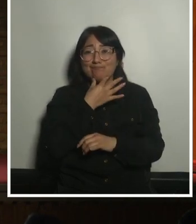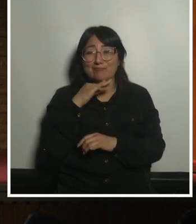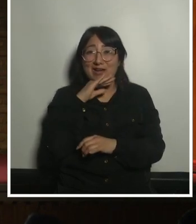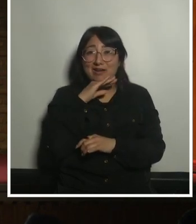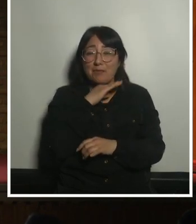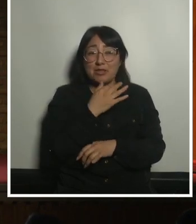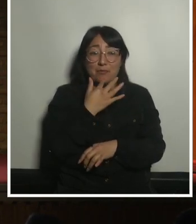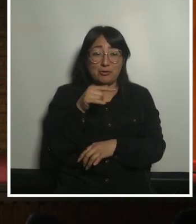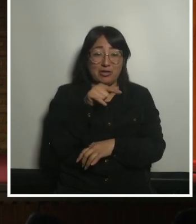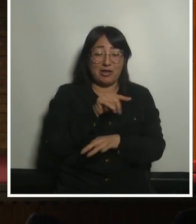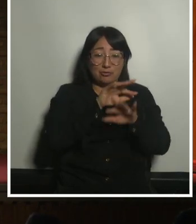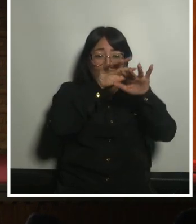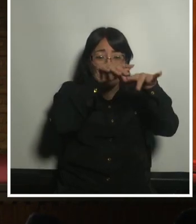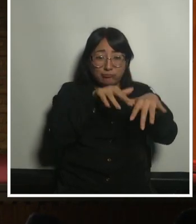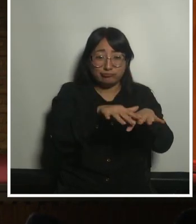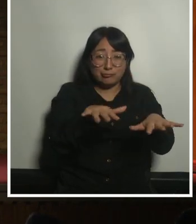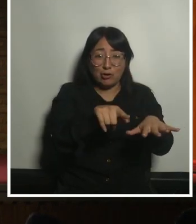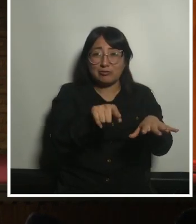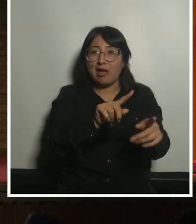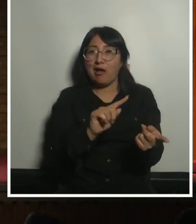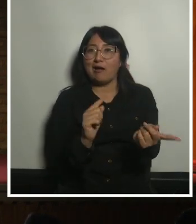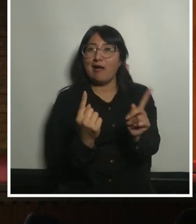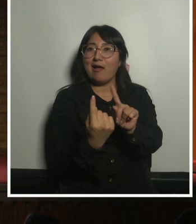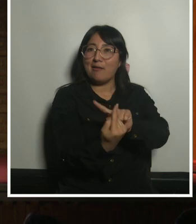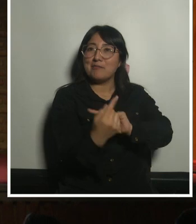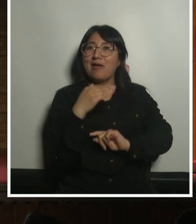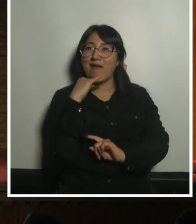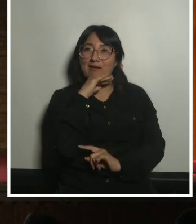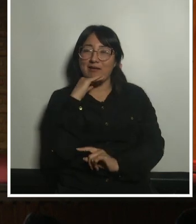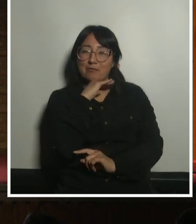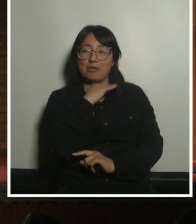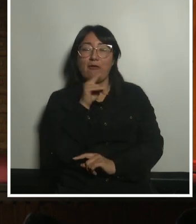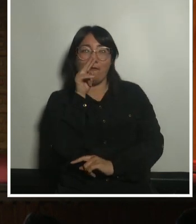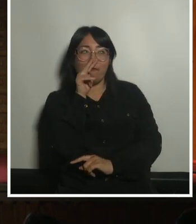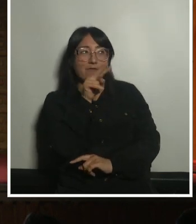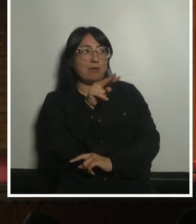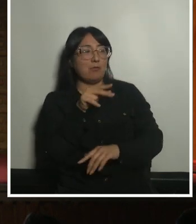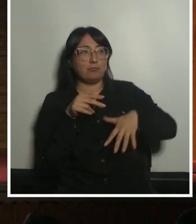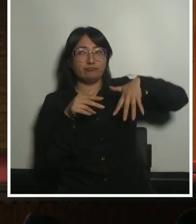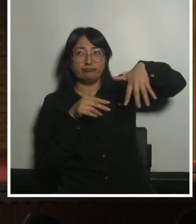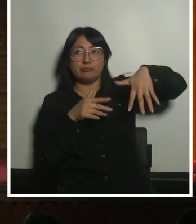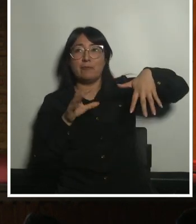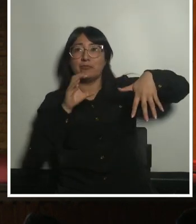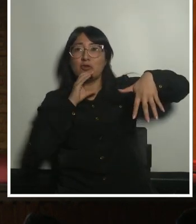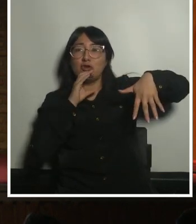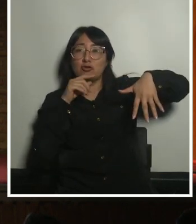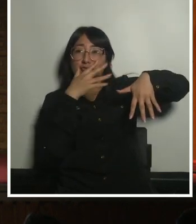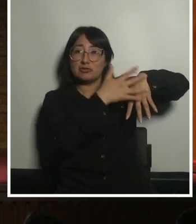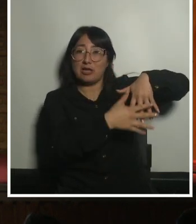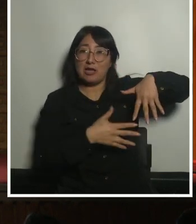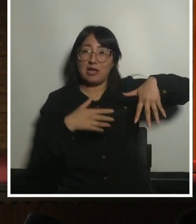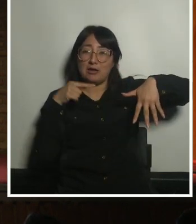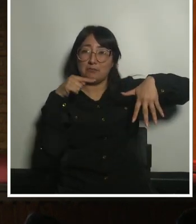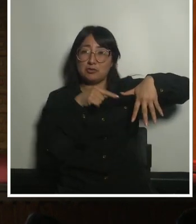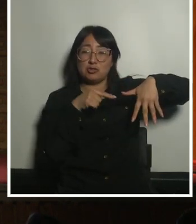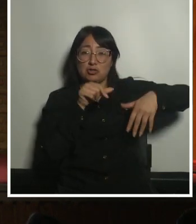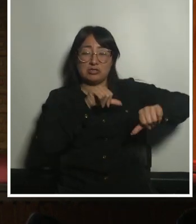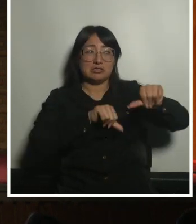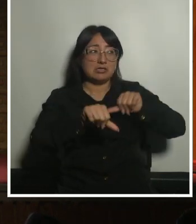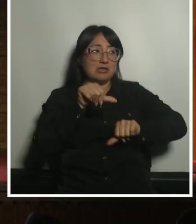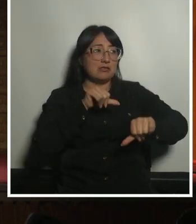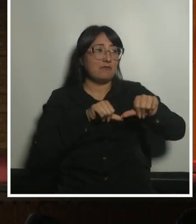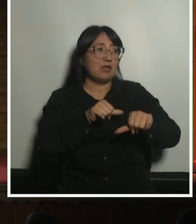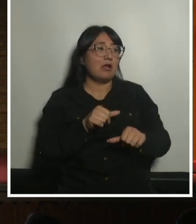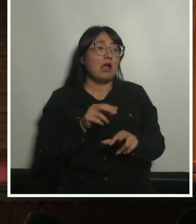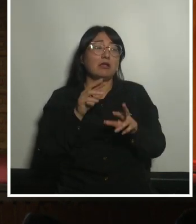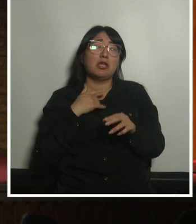cambiando también de manera rápida. Vamos a ver acá que la zona de Concepción, que es parte de la evidencia científica que